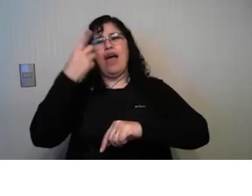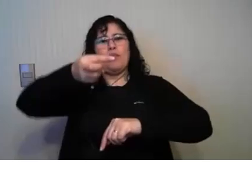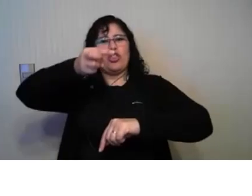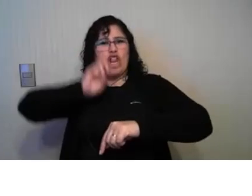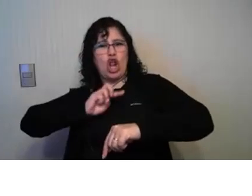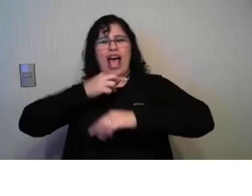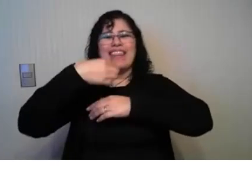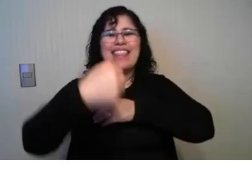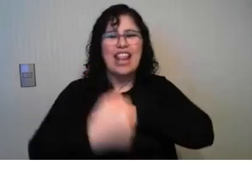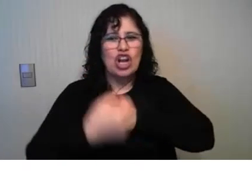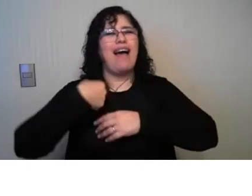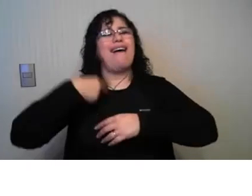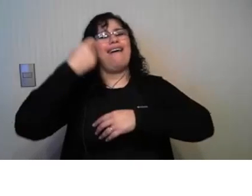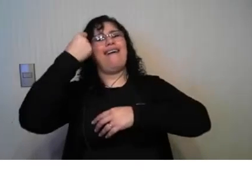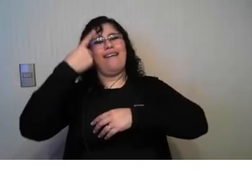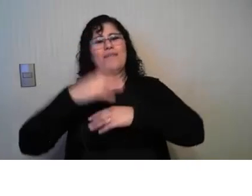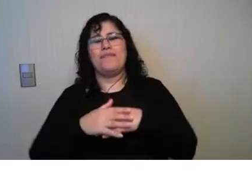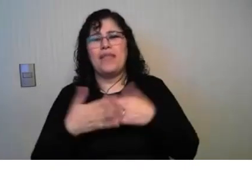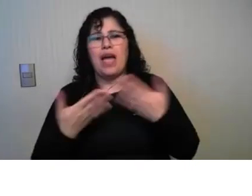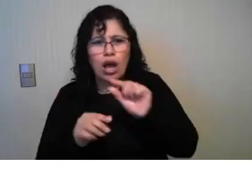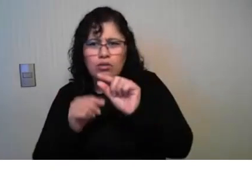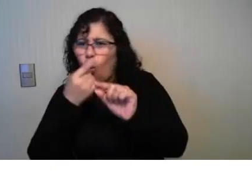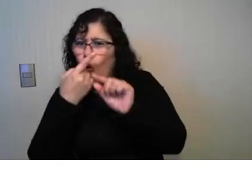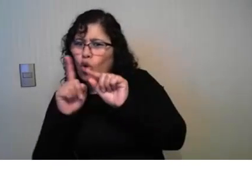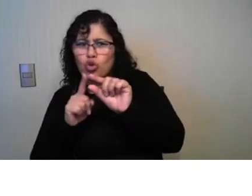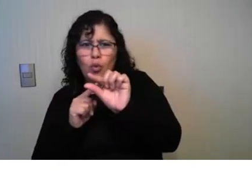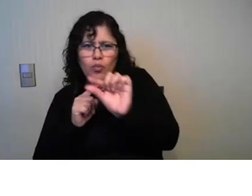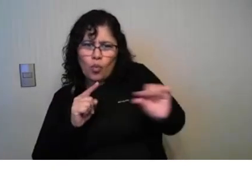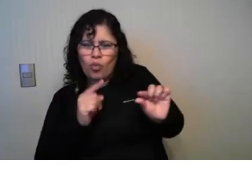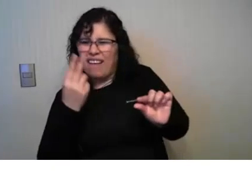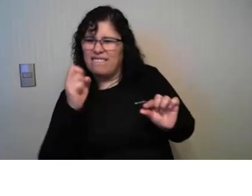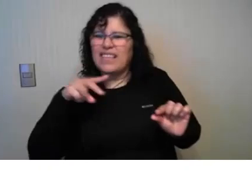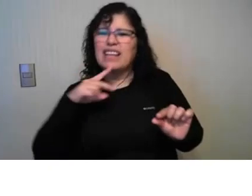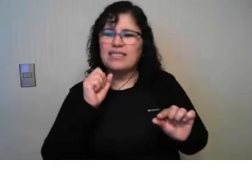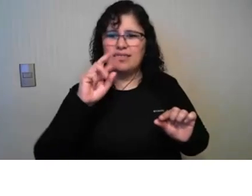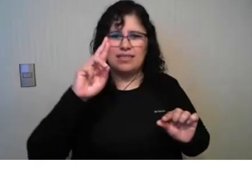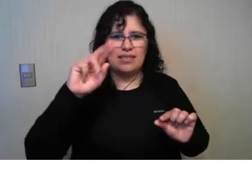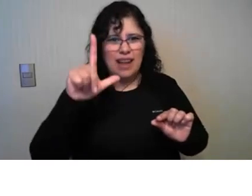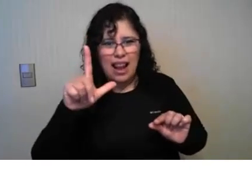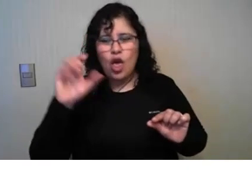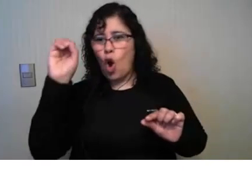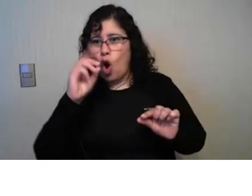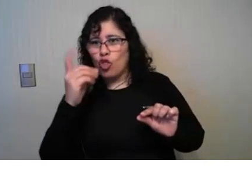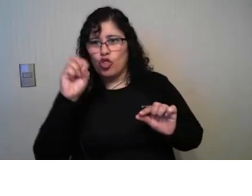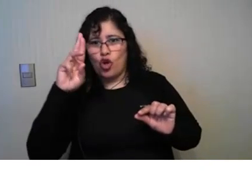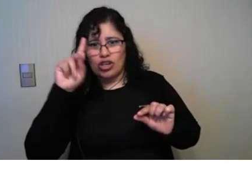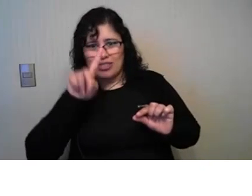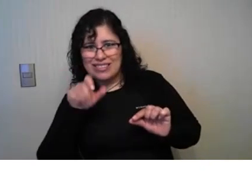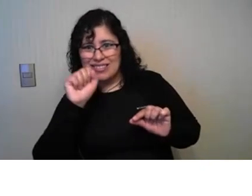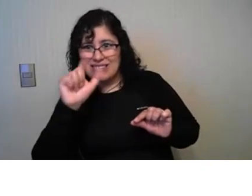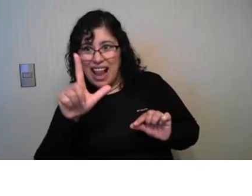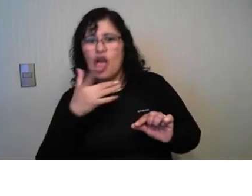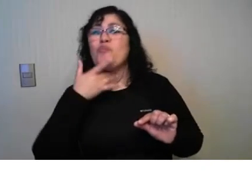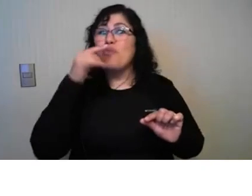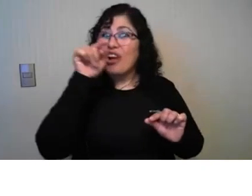que podemos determinar, ¿por qué es esto ventral o dorsal? Por esta fisura media anterior que está aquí. Esto me está marcando que esta es